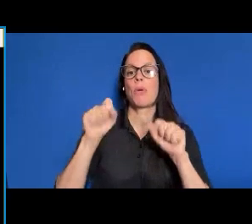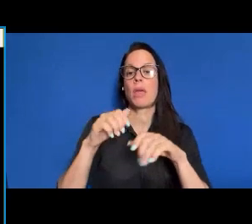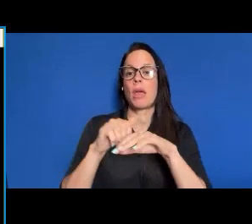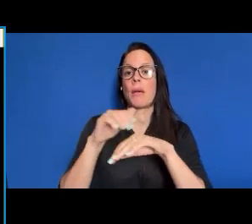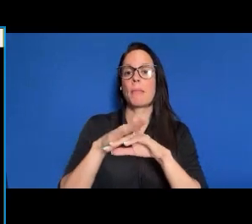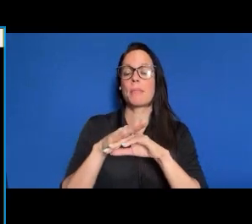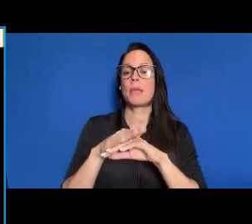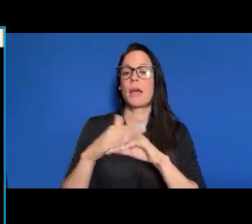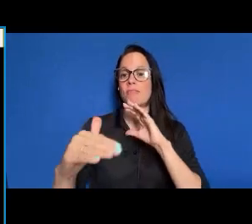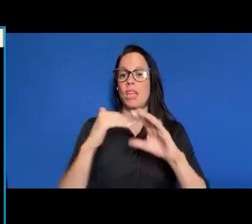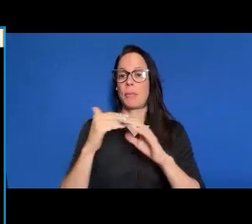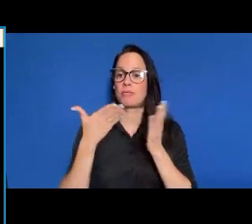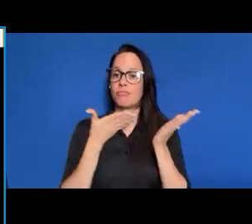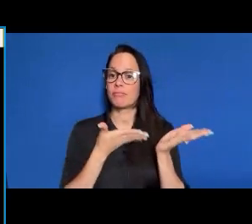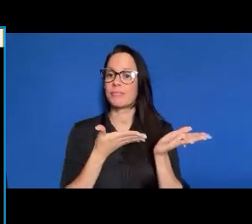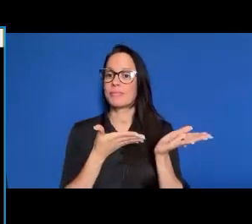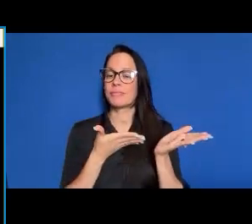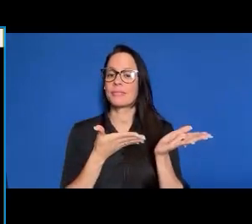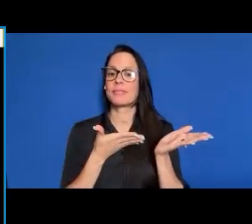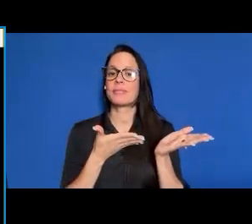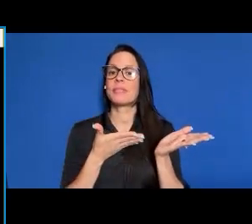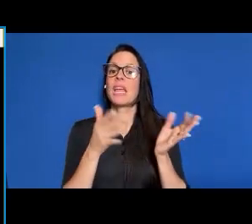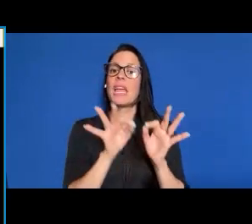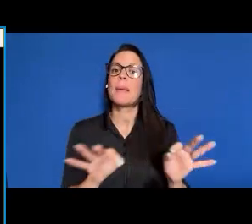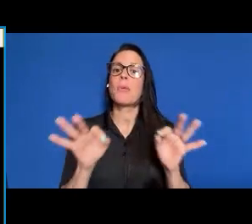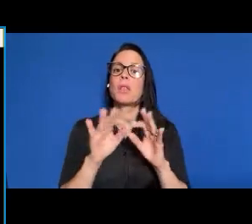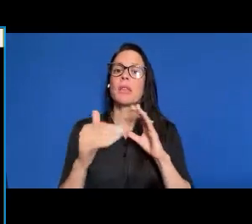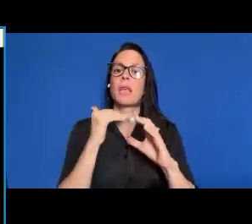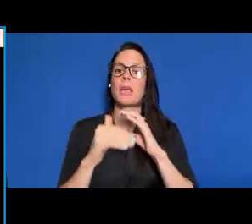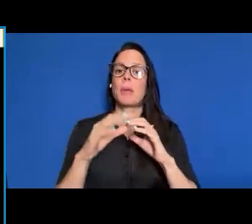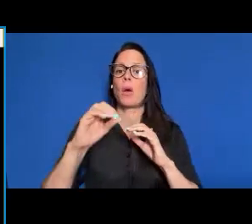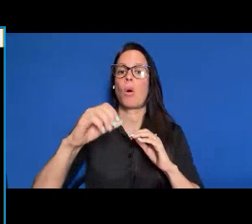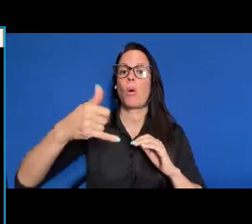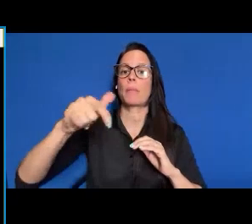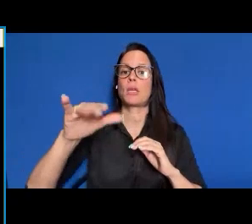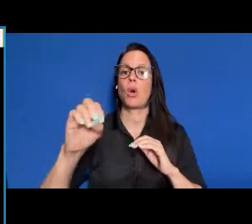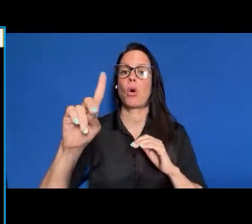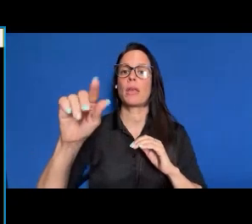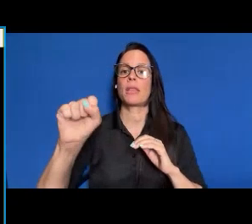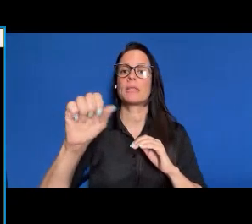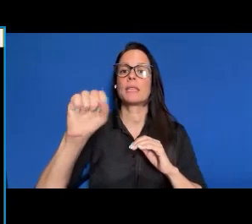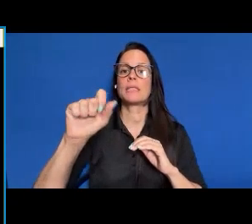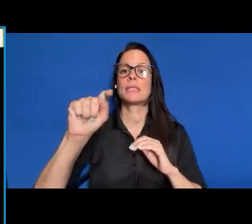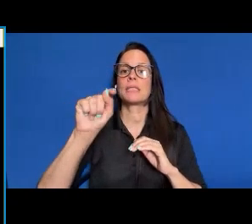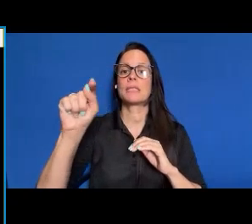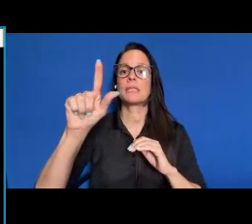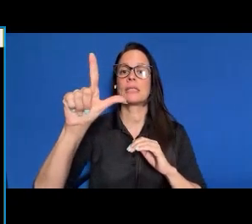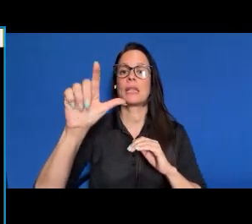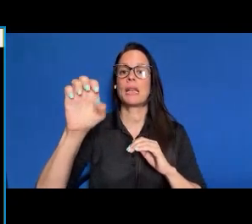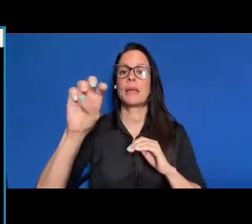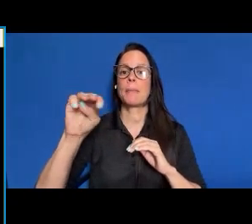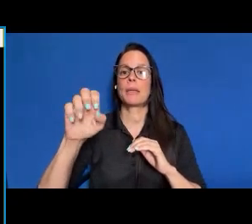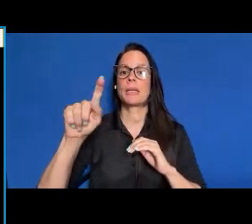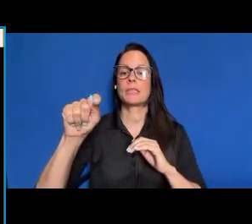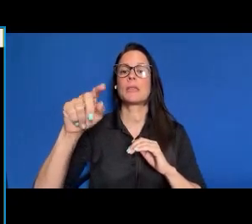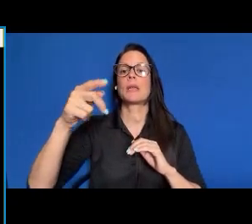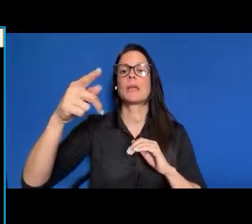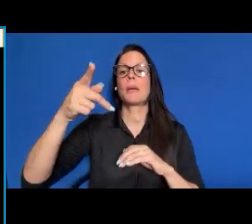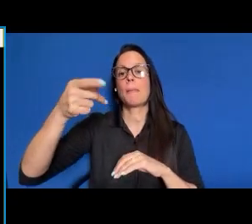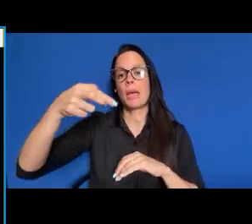opioidsettlementpr@saludpr.gov. Importante, utilicen ese correo. Nosotros tenemos un compromiso también de canalizar y traer todas las recomendaciones que desde los